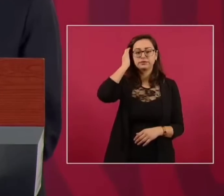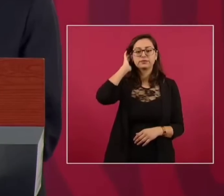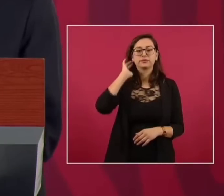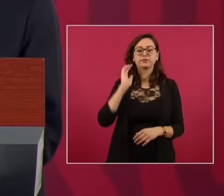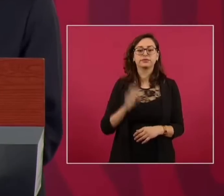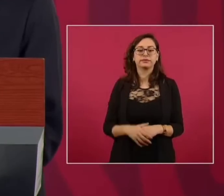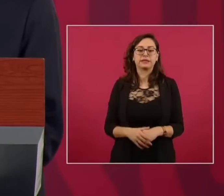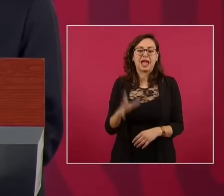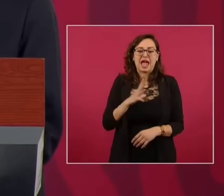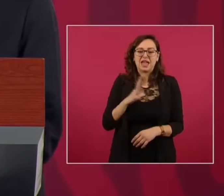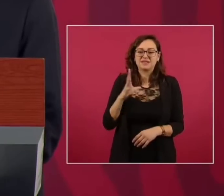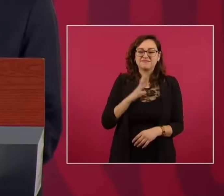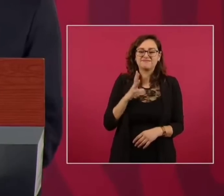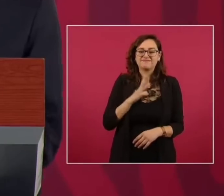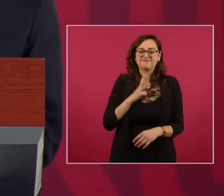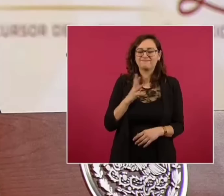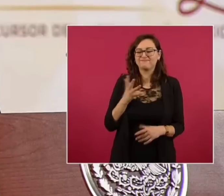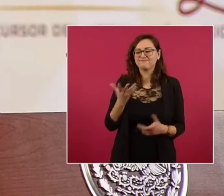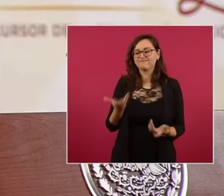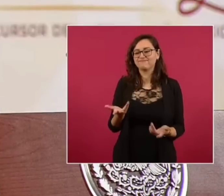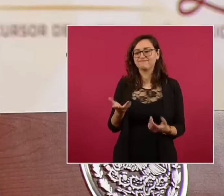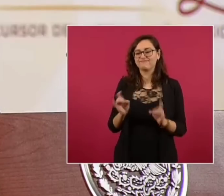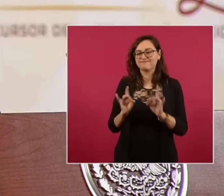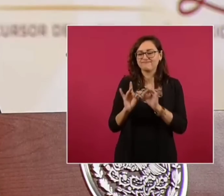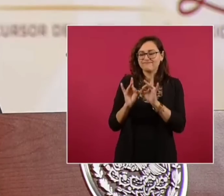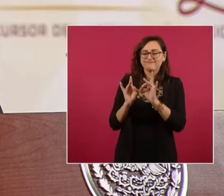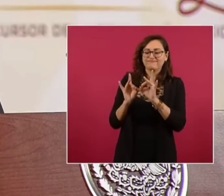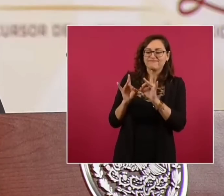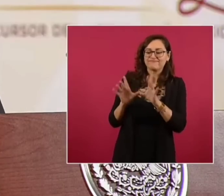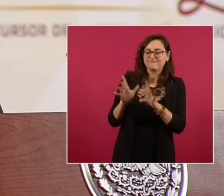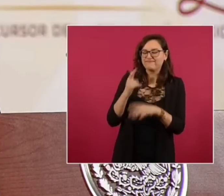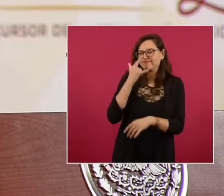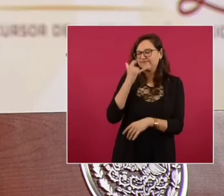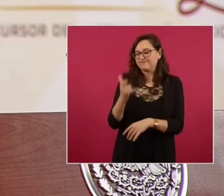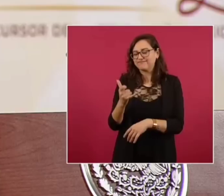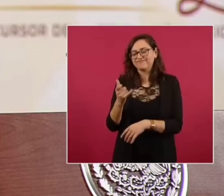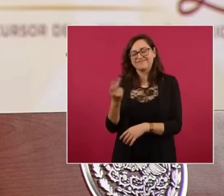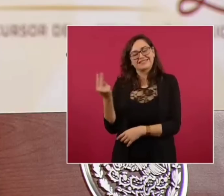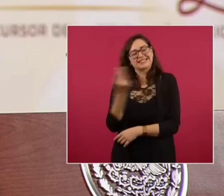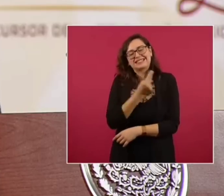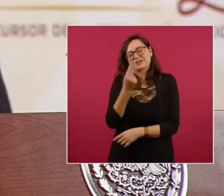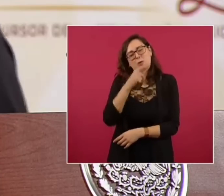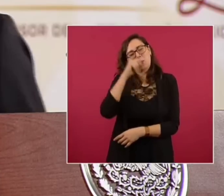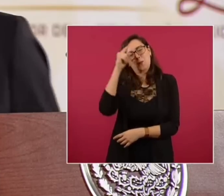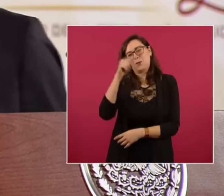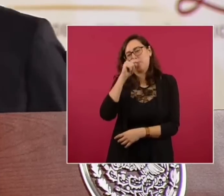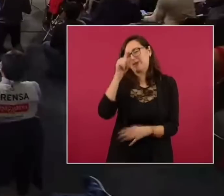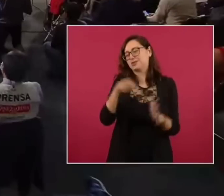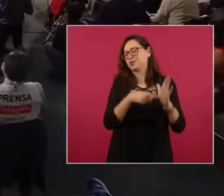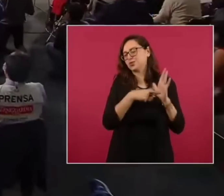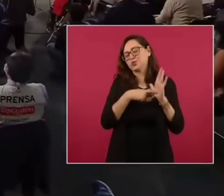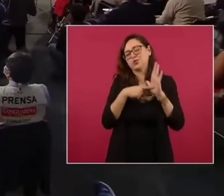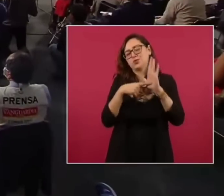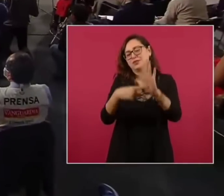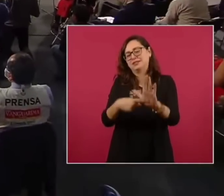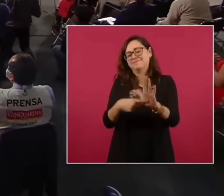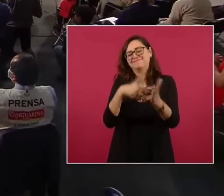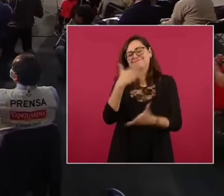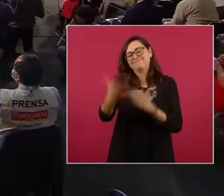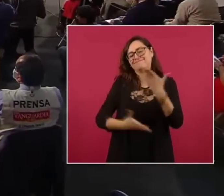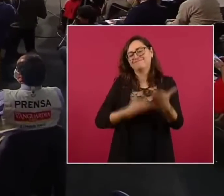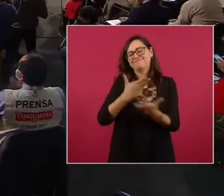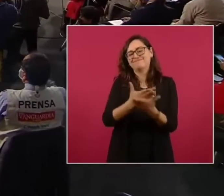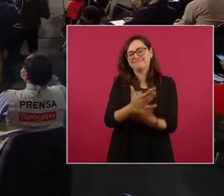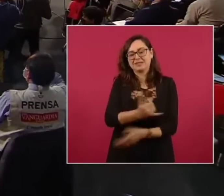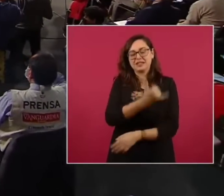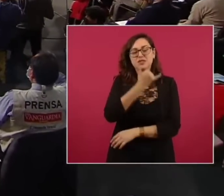El mejor del mundo, loco, siempre poniendo la cara por millones de personas. A mi parecer, el líder 100%